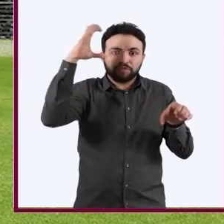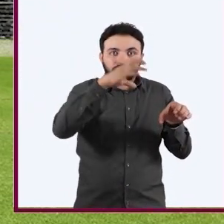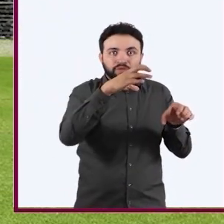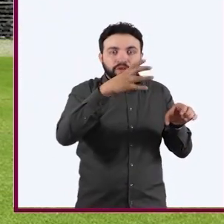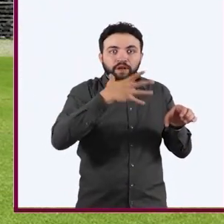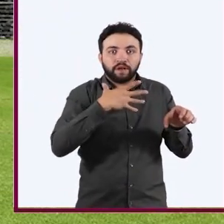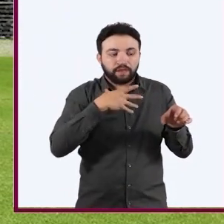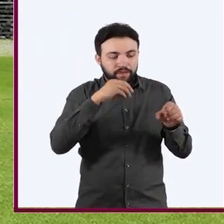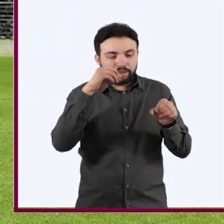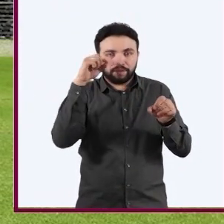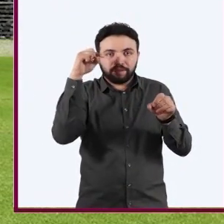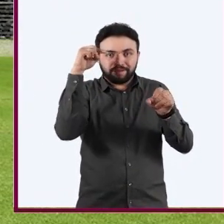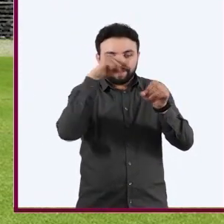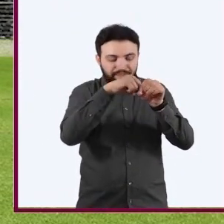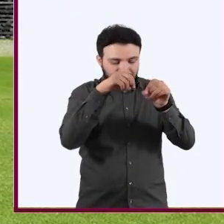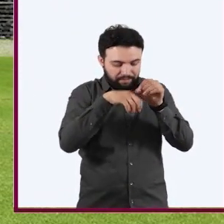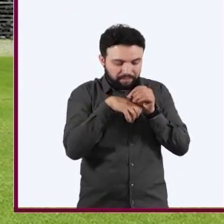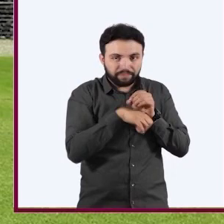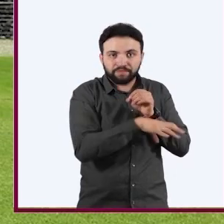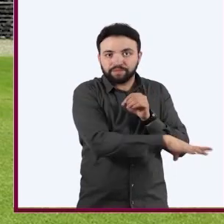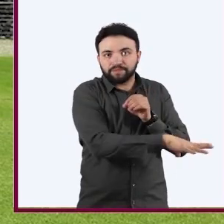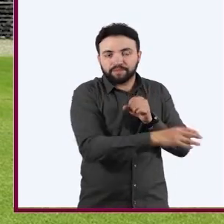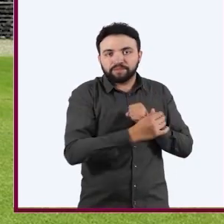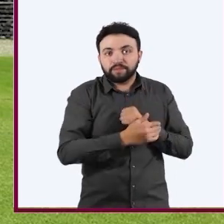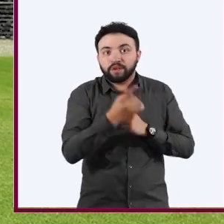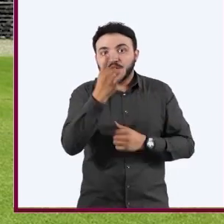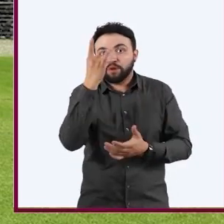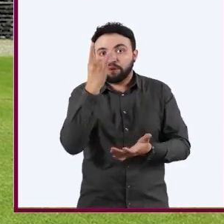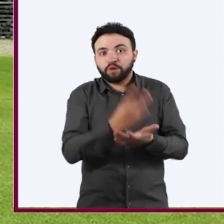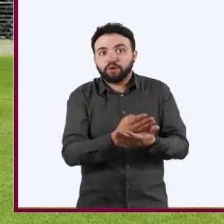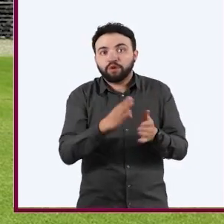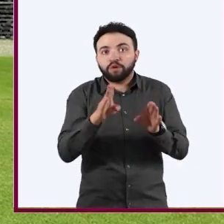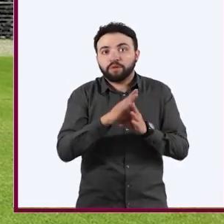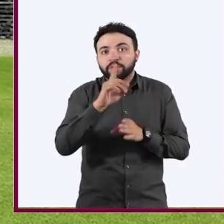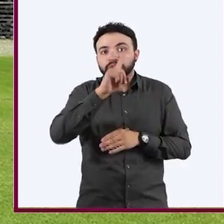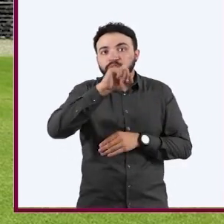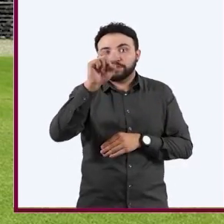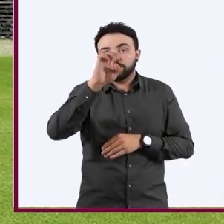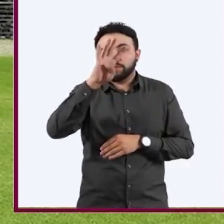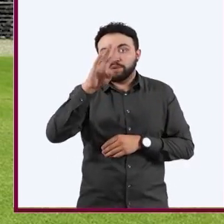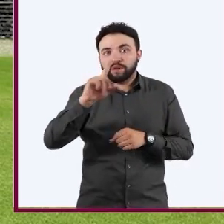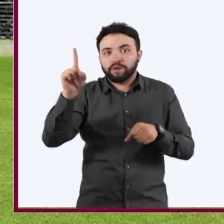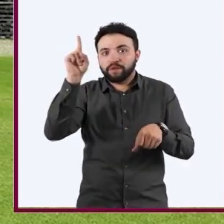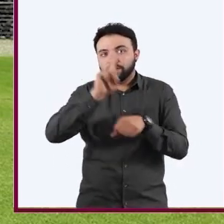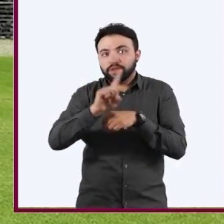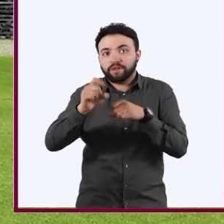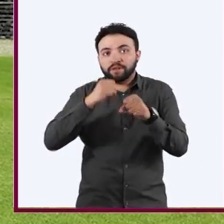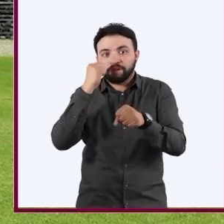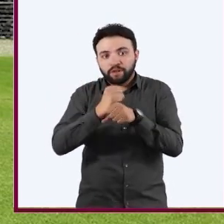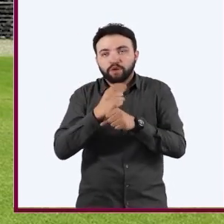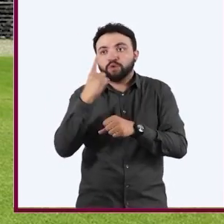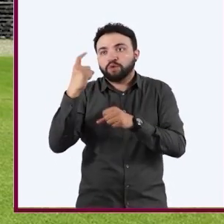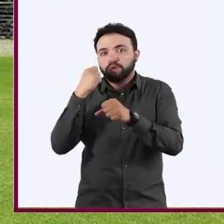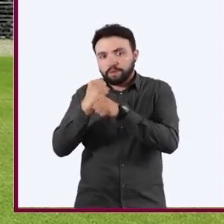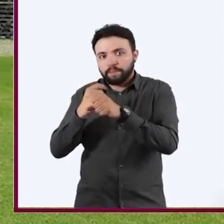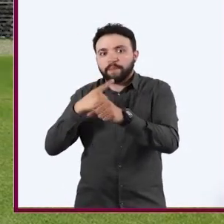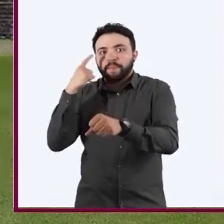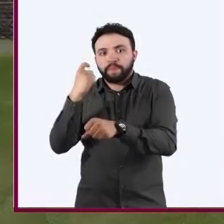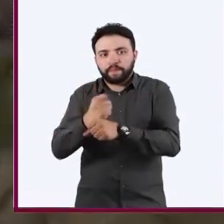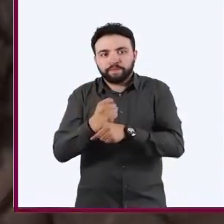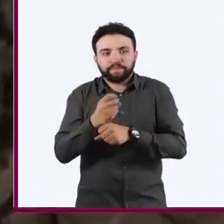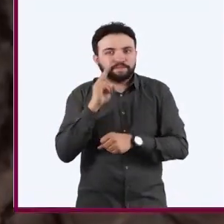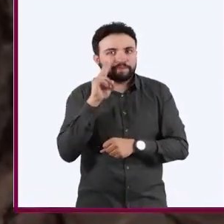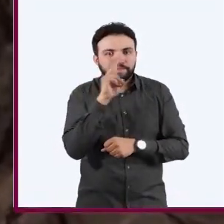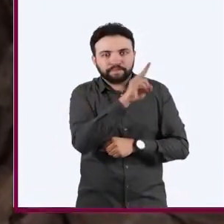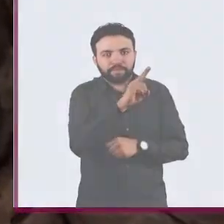de la cueva y se proyecta sobre el piso. Esto sucede únicamente durante 104 días del año y se repite cada